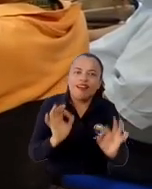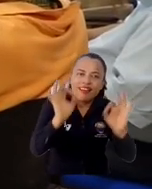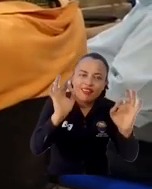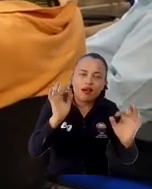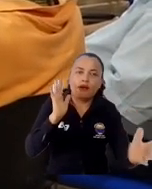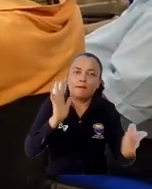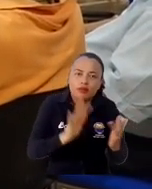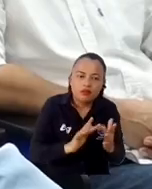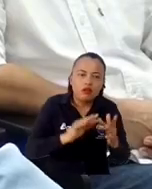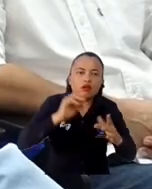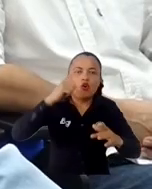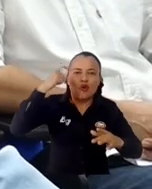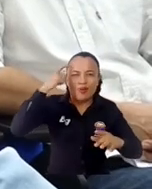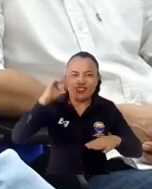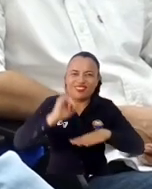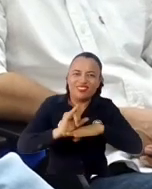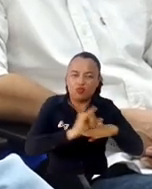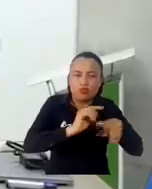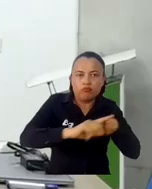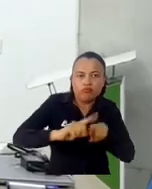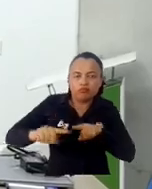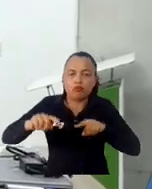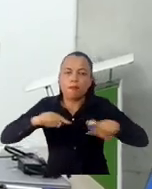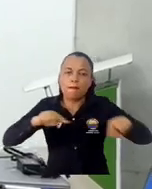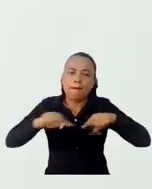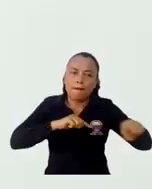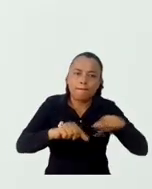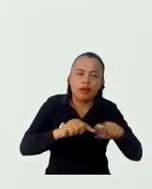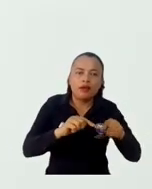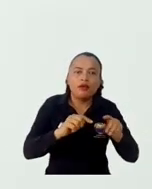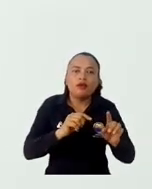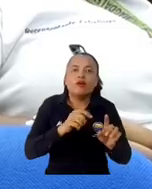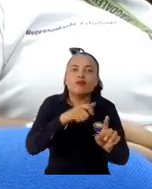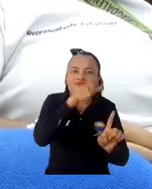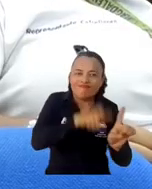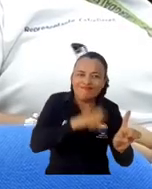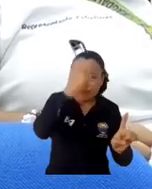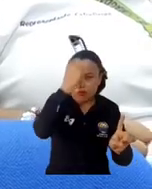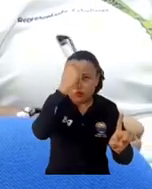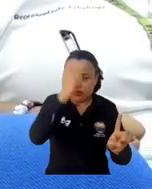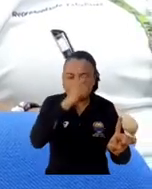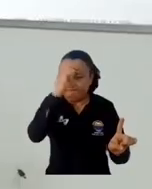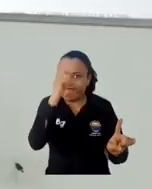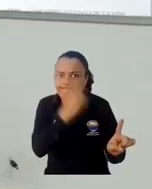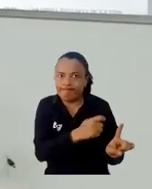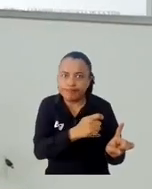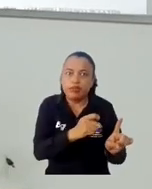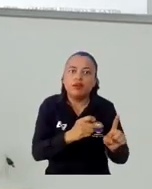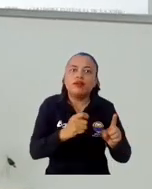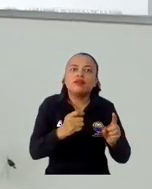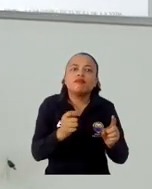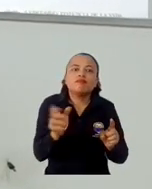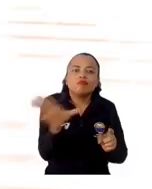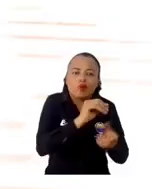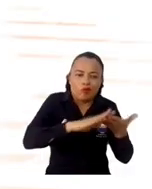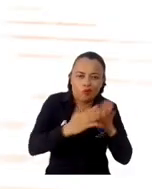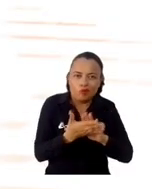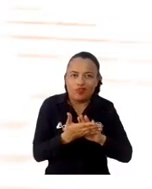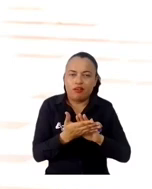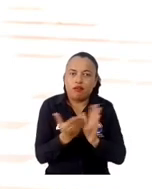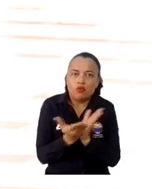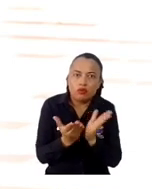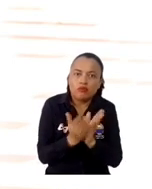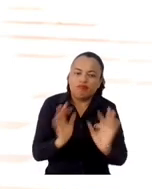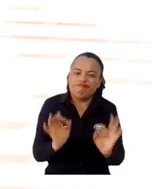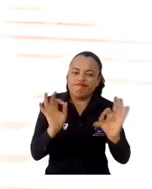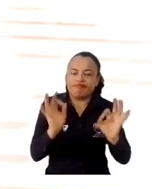gobernanza institucional y del sistema de educación superior, dignificación de la profesión docente y bienestar de la comunidad educativa. Que de alguna u otra